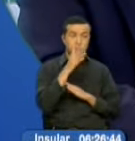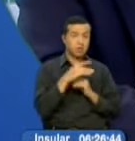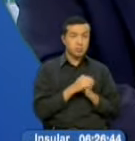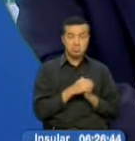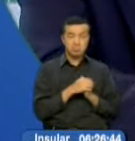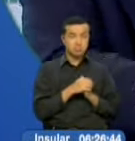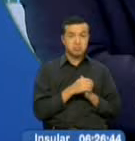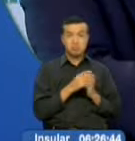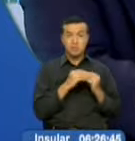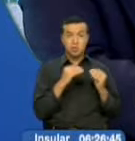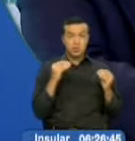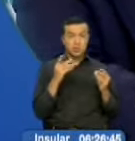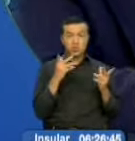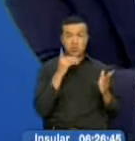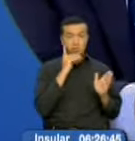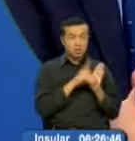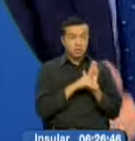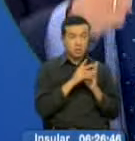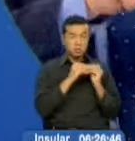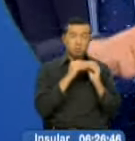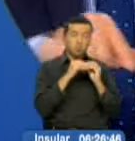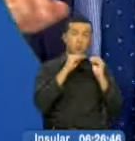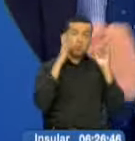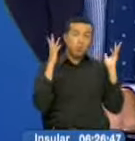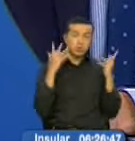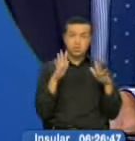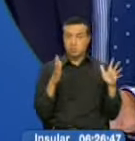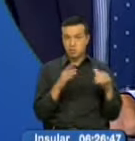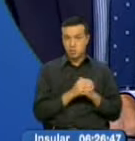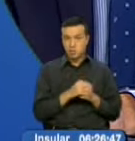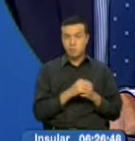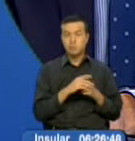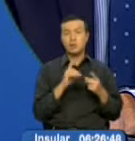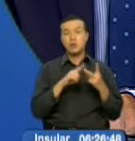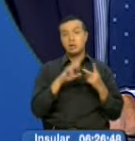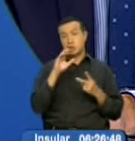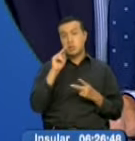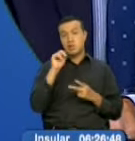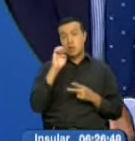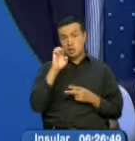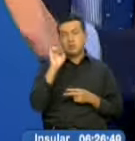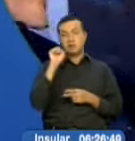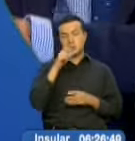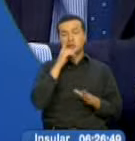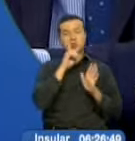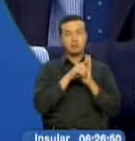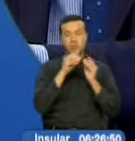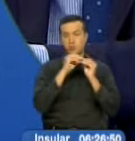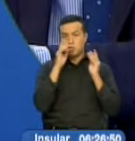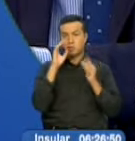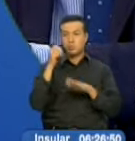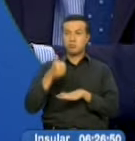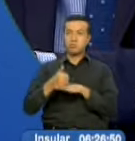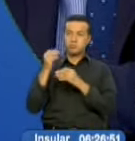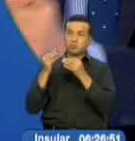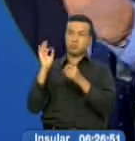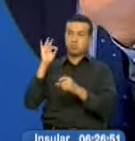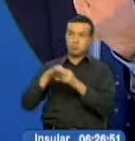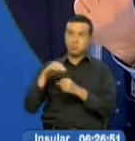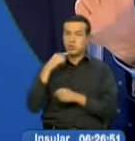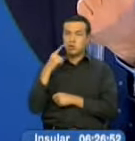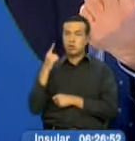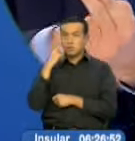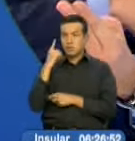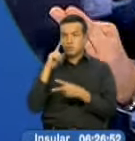de impugnaciones que se hubiese esperado en relación a lo que sí ha sucedido en el Consejo Nacional Electoral, y al Tribunal Contencioso Electoral se llega con estas